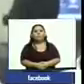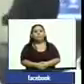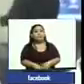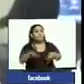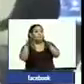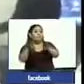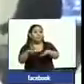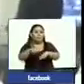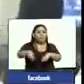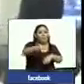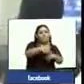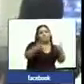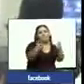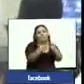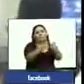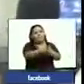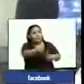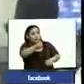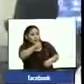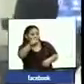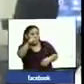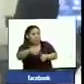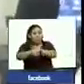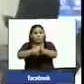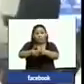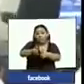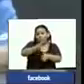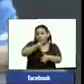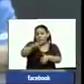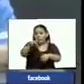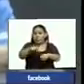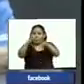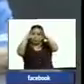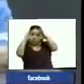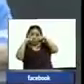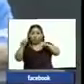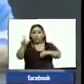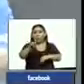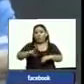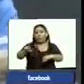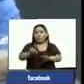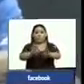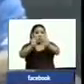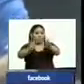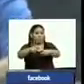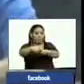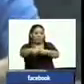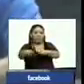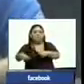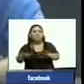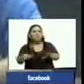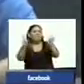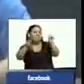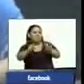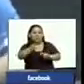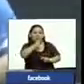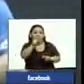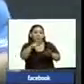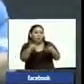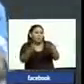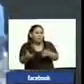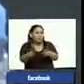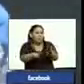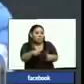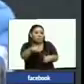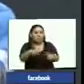Gracias, compañeros de Noticiero Hechos. Arrancamos la información deportiva de esta noche de lunes, 9 de diciembre. Con información que le tenemos en